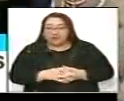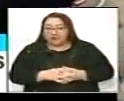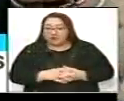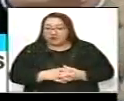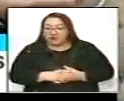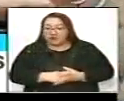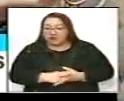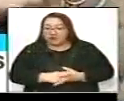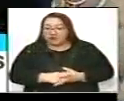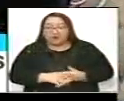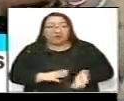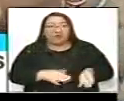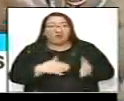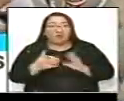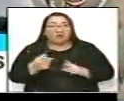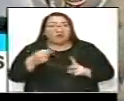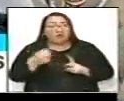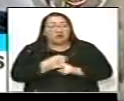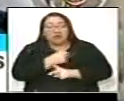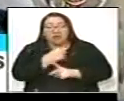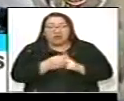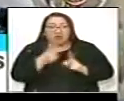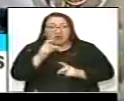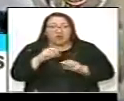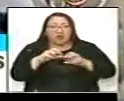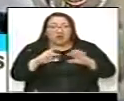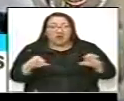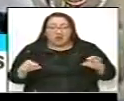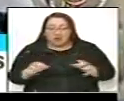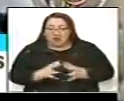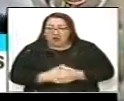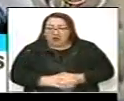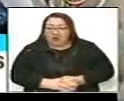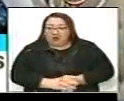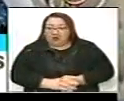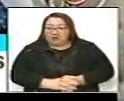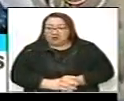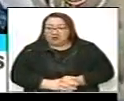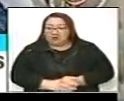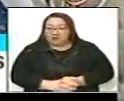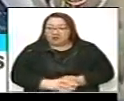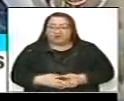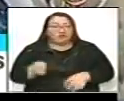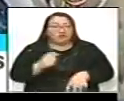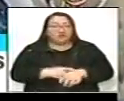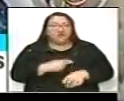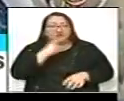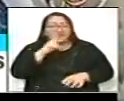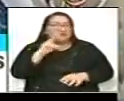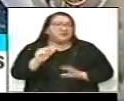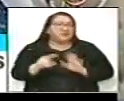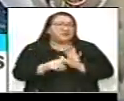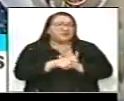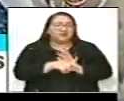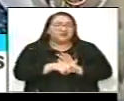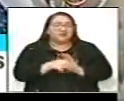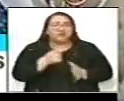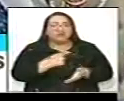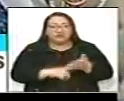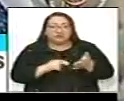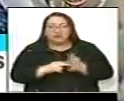muerte, el asesinato o la masacre de una población. Que el tiempo no niega lo que